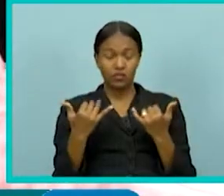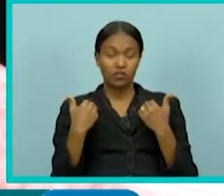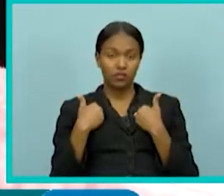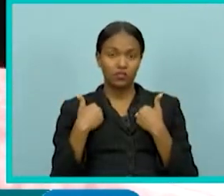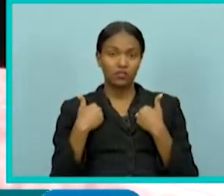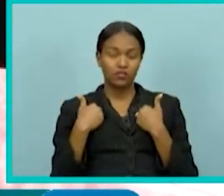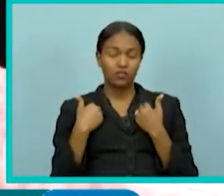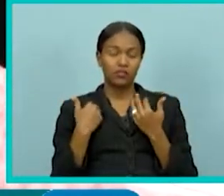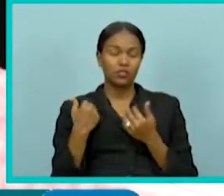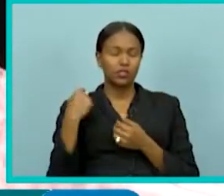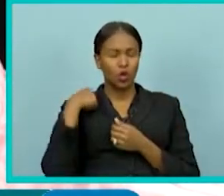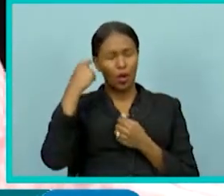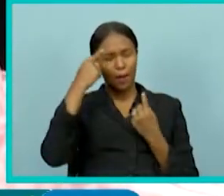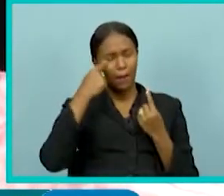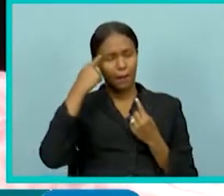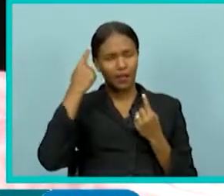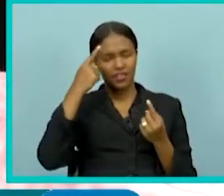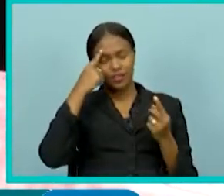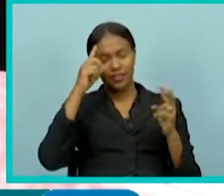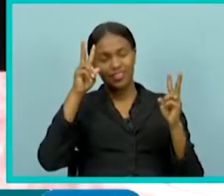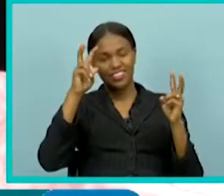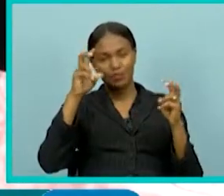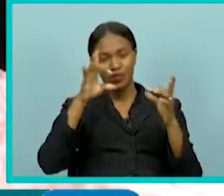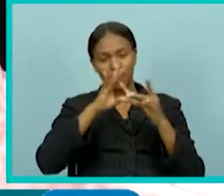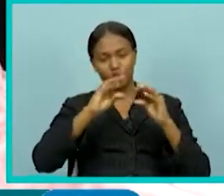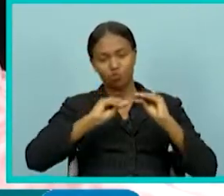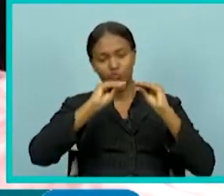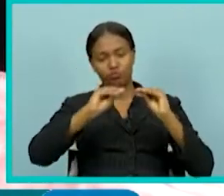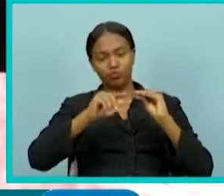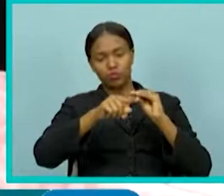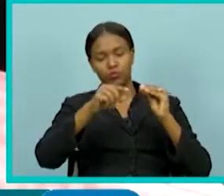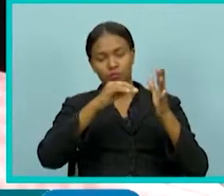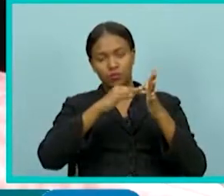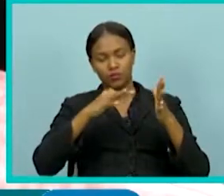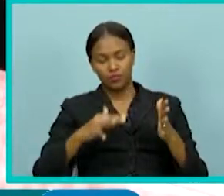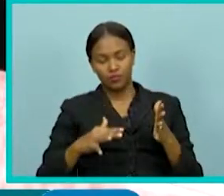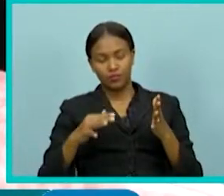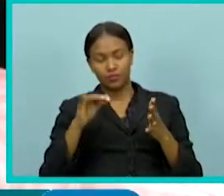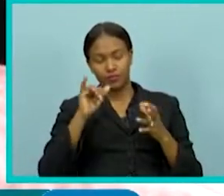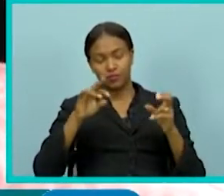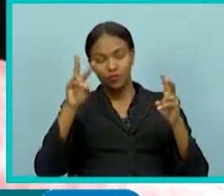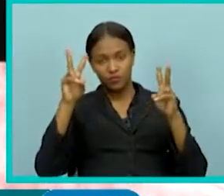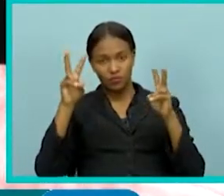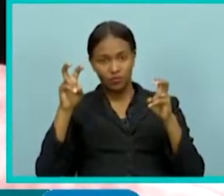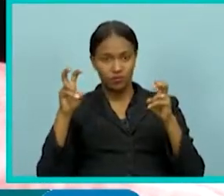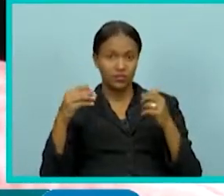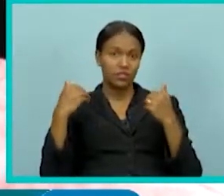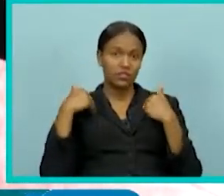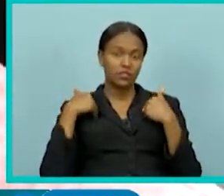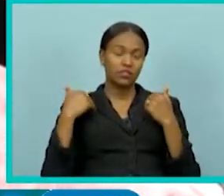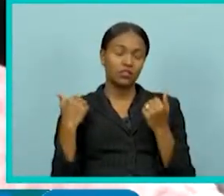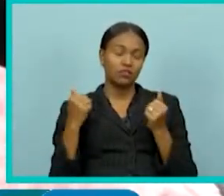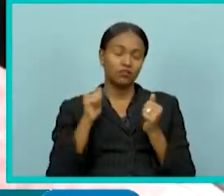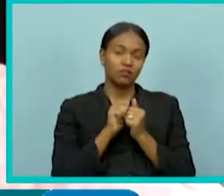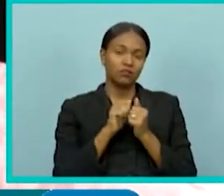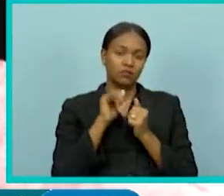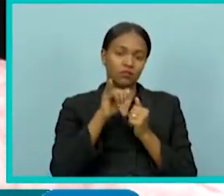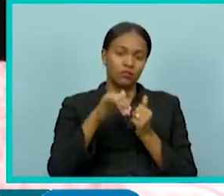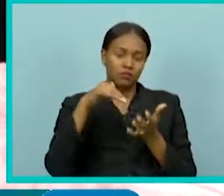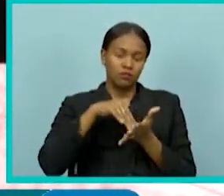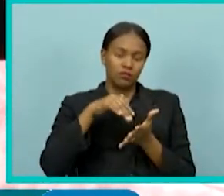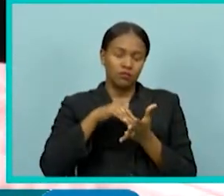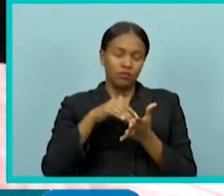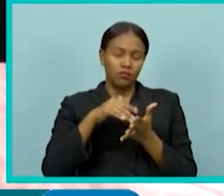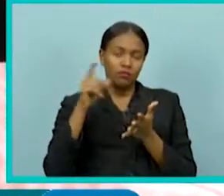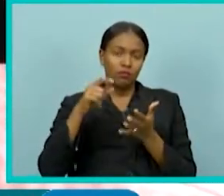fundamentales, a mi juicio, es el tema de la formación de los agentes, el tema de que tienen que pasar por la academia, que